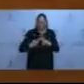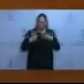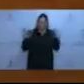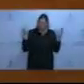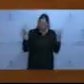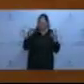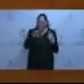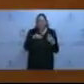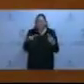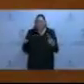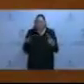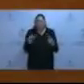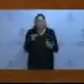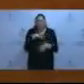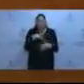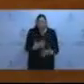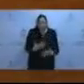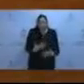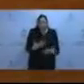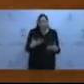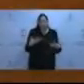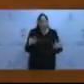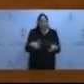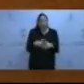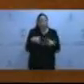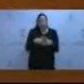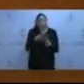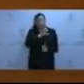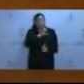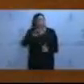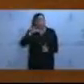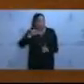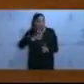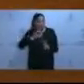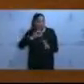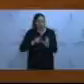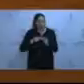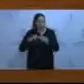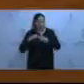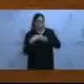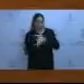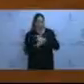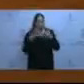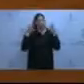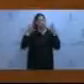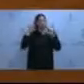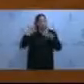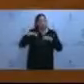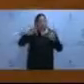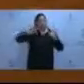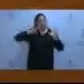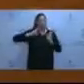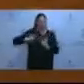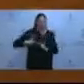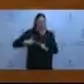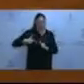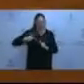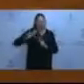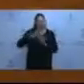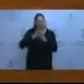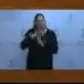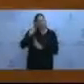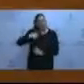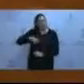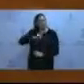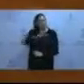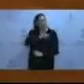hablado con los actuales socios privados que integran el Consejo de Administración. Querría saber qué coste va a tener